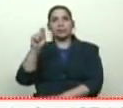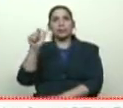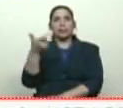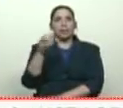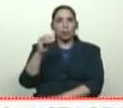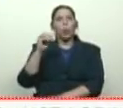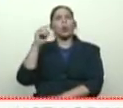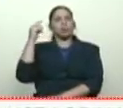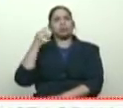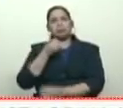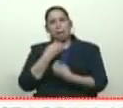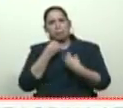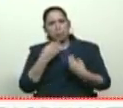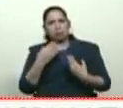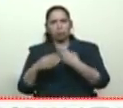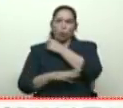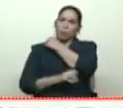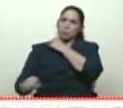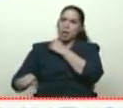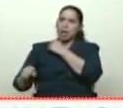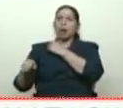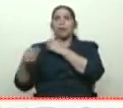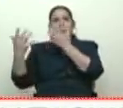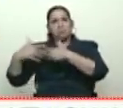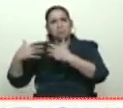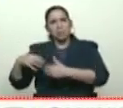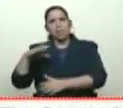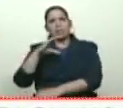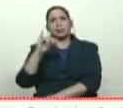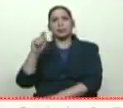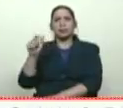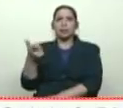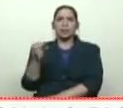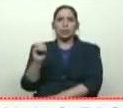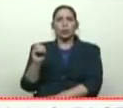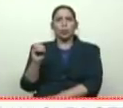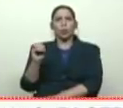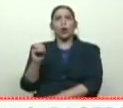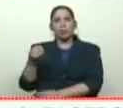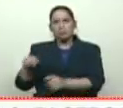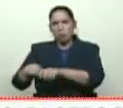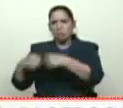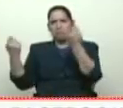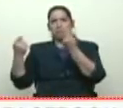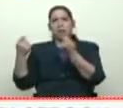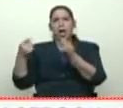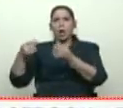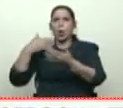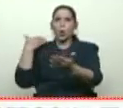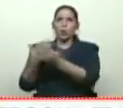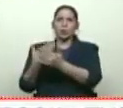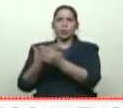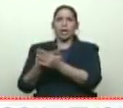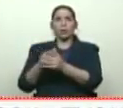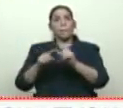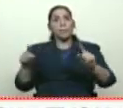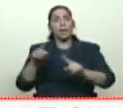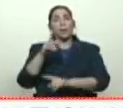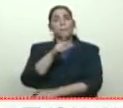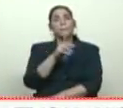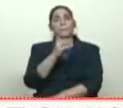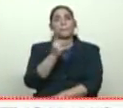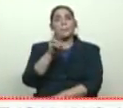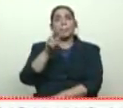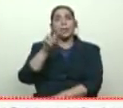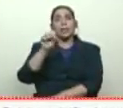se apropiaron de Citgo, rompieron el contrato, vamos a pagar directamente. Y PDVSA pagó 6 millones de dólares,